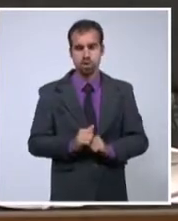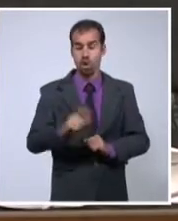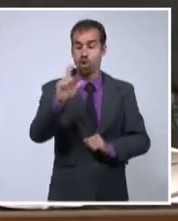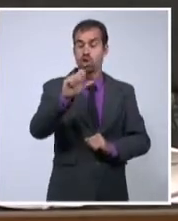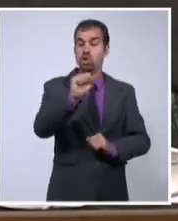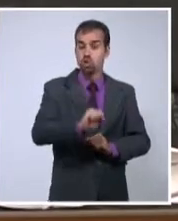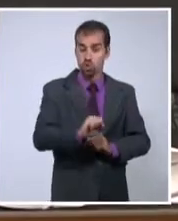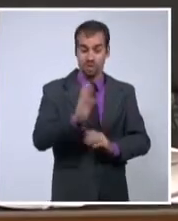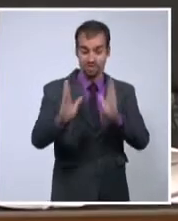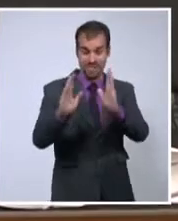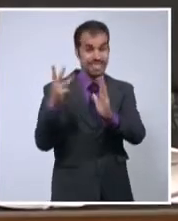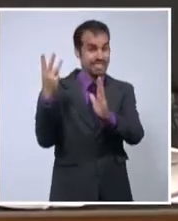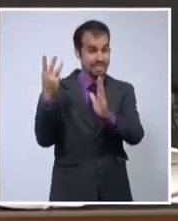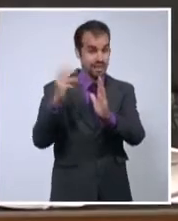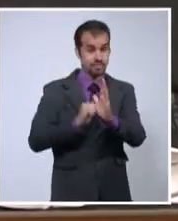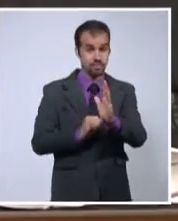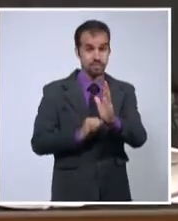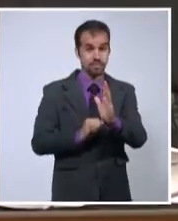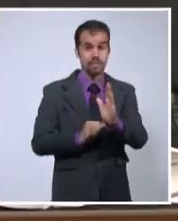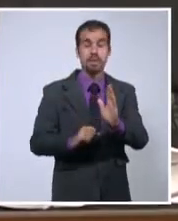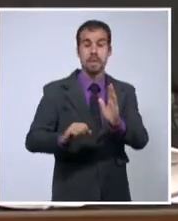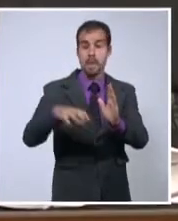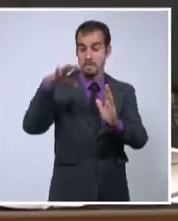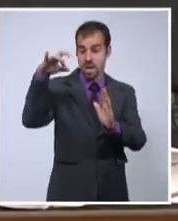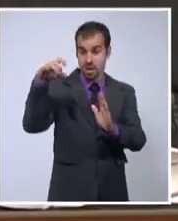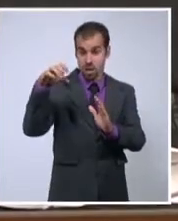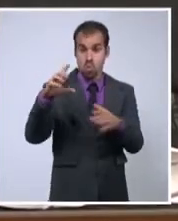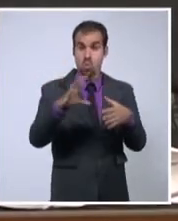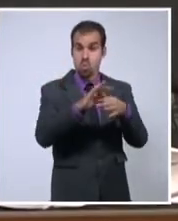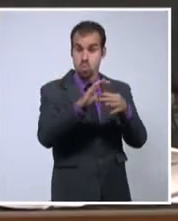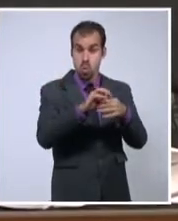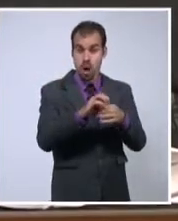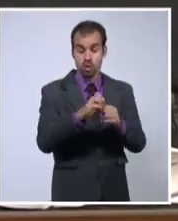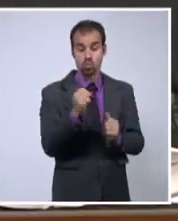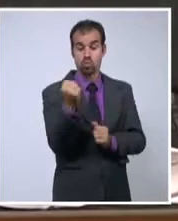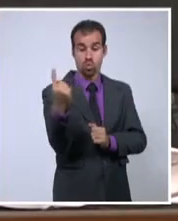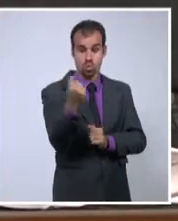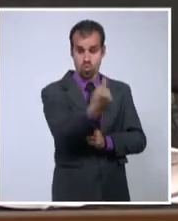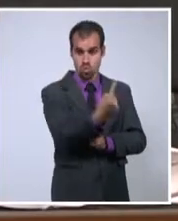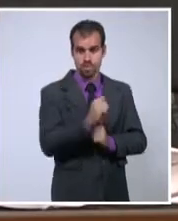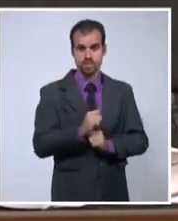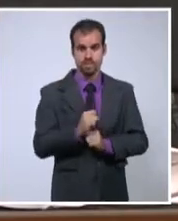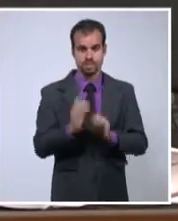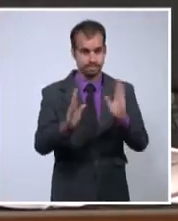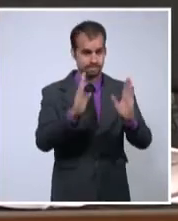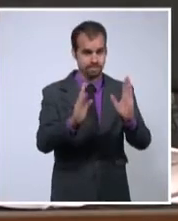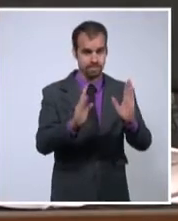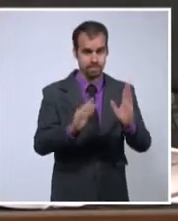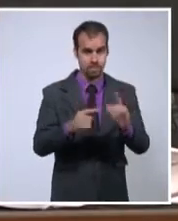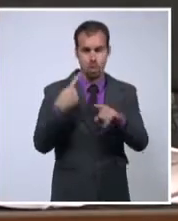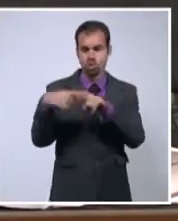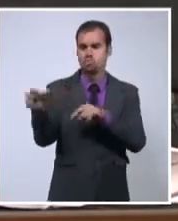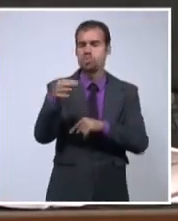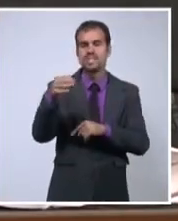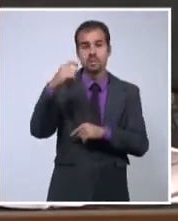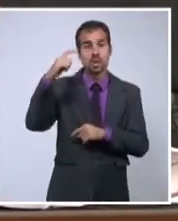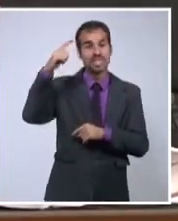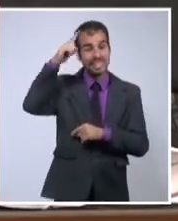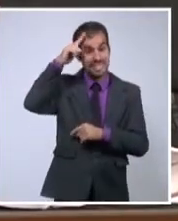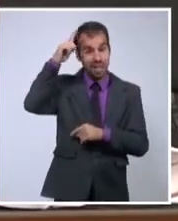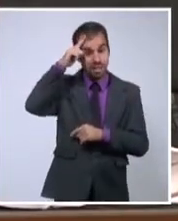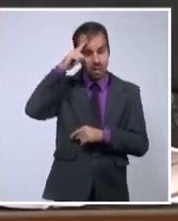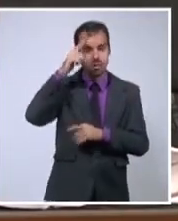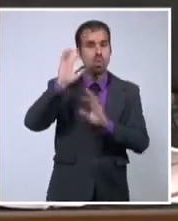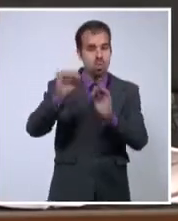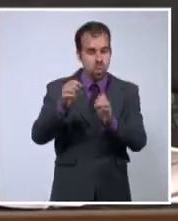Pinal de Río, Iguanes en fase 1 y mantener al municipio sandino en transmisión autóctona.